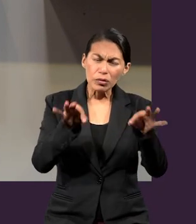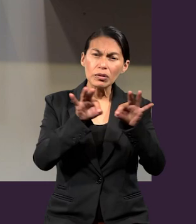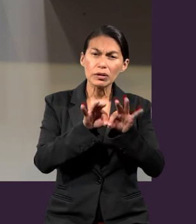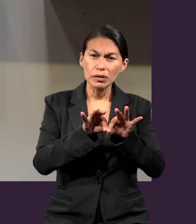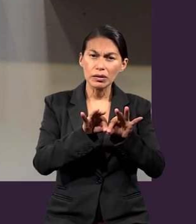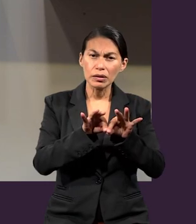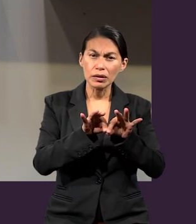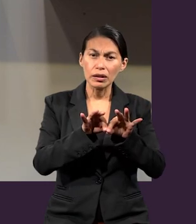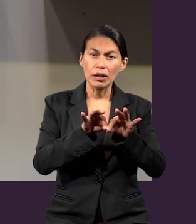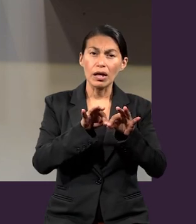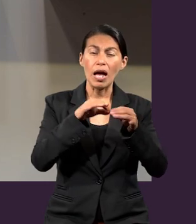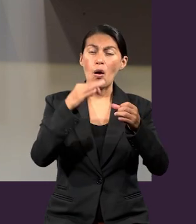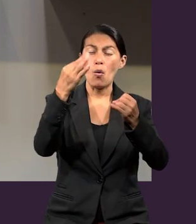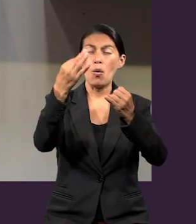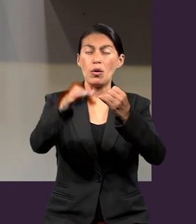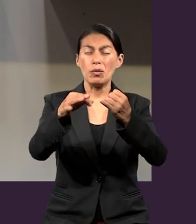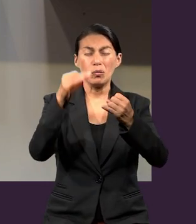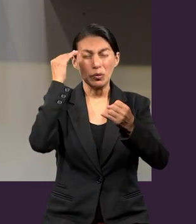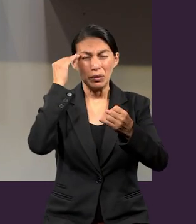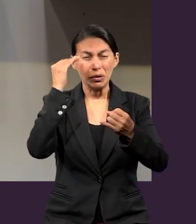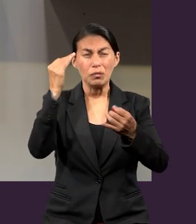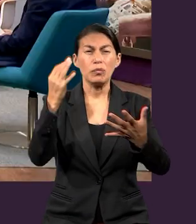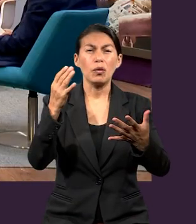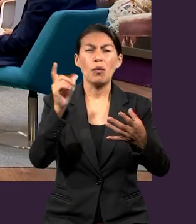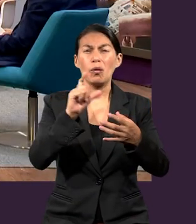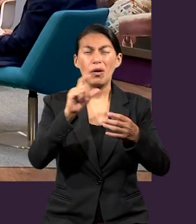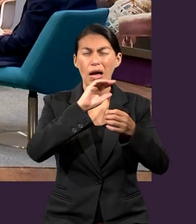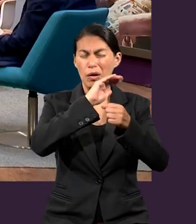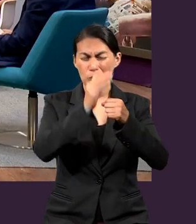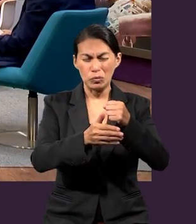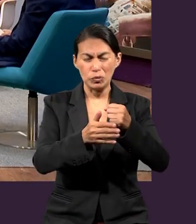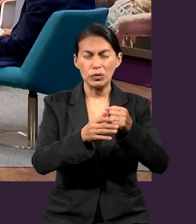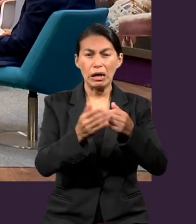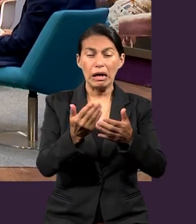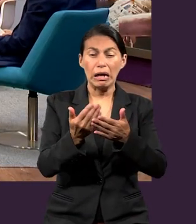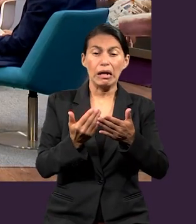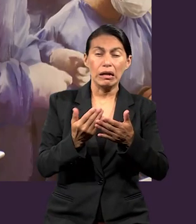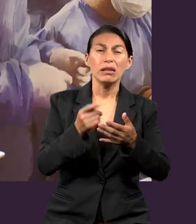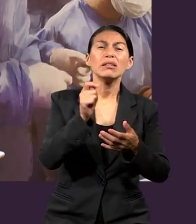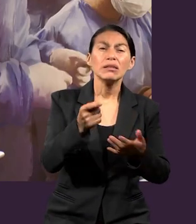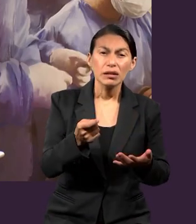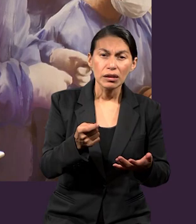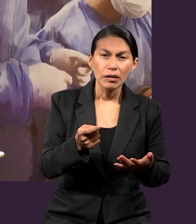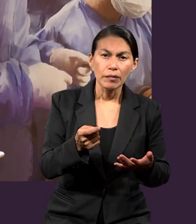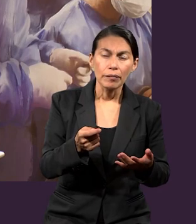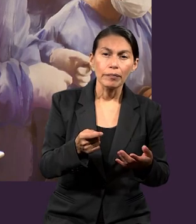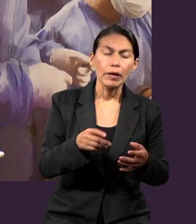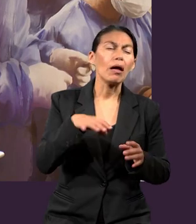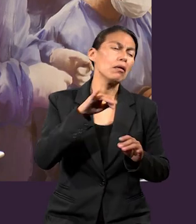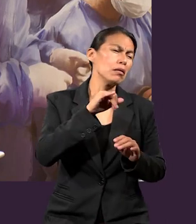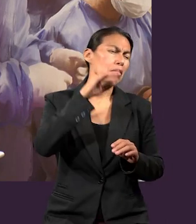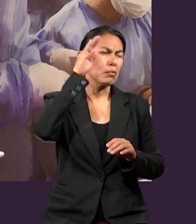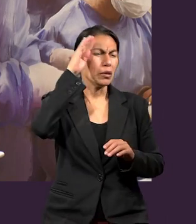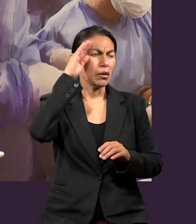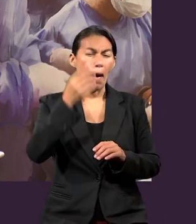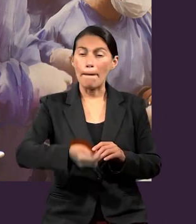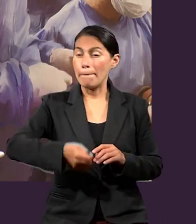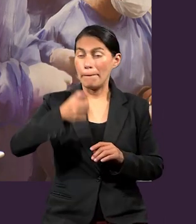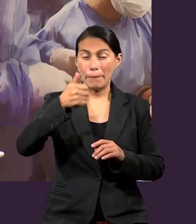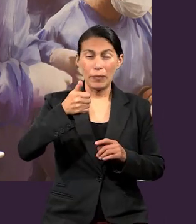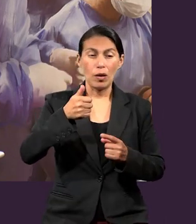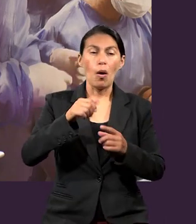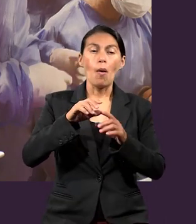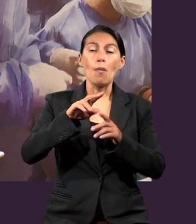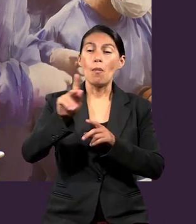muy importante en el tiempo del fin? Sí, yo creo que es primeramente que es un pueblo el que se va a